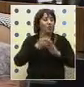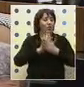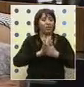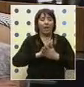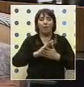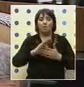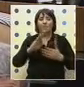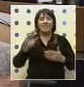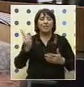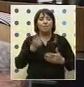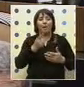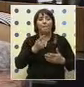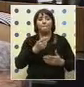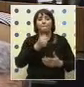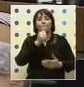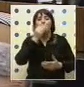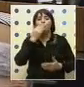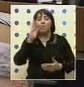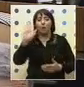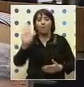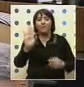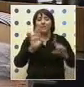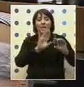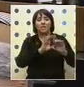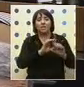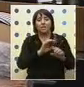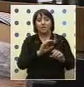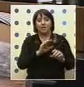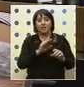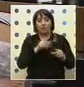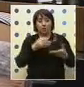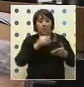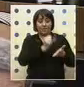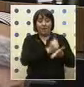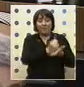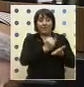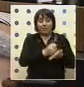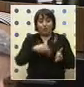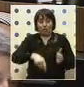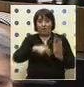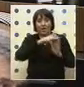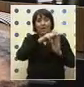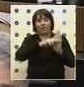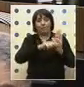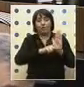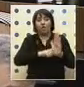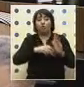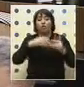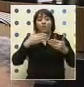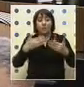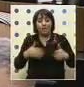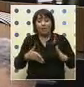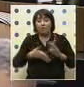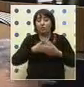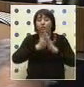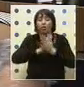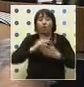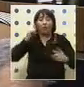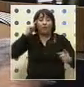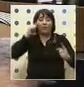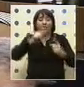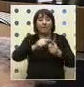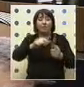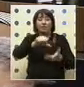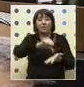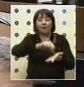promesas de campaña presidencial a través de la tramitación de este proyecto. Y a pesar de todo, el objetivo central de esta